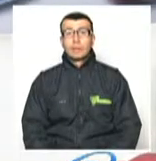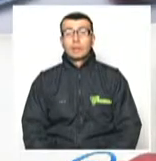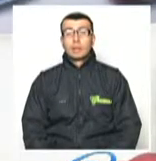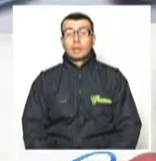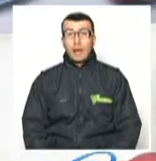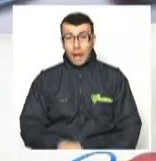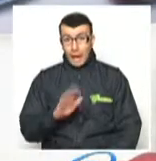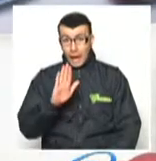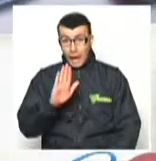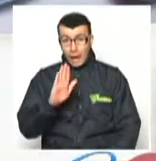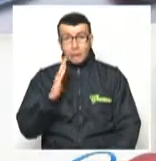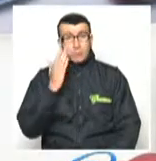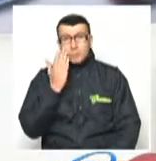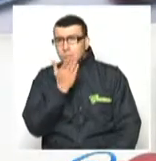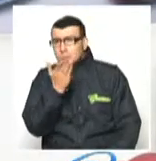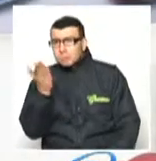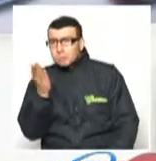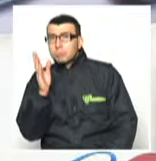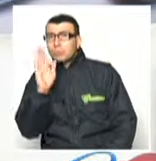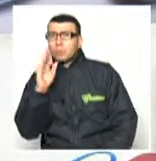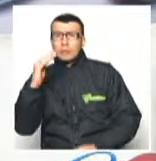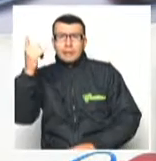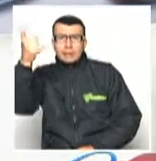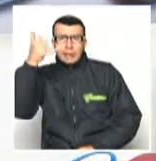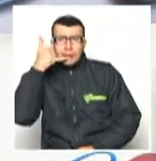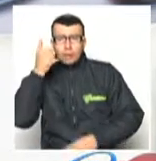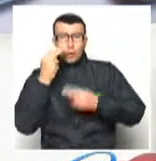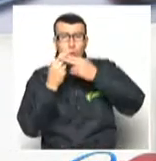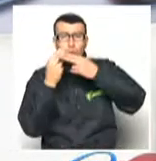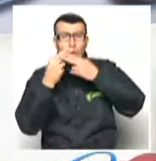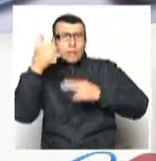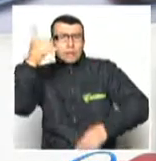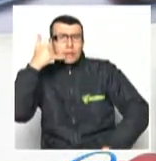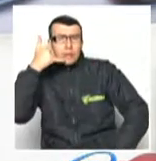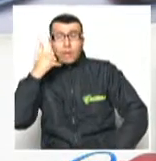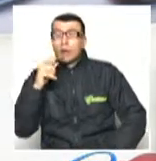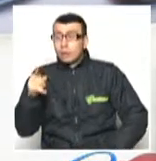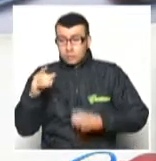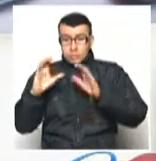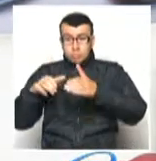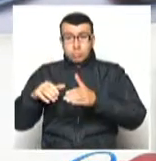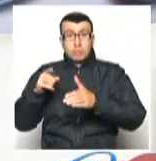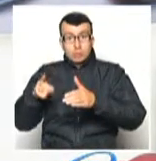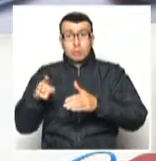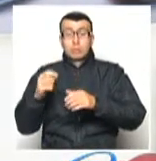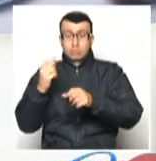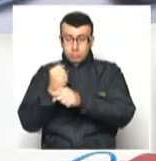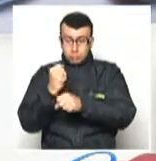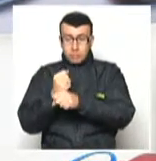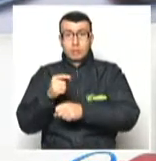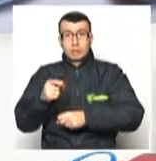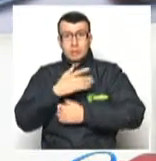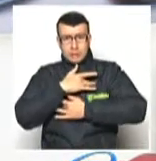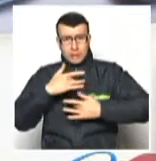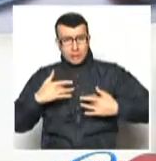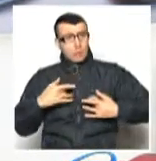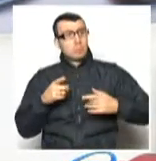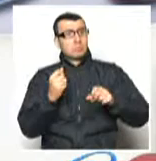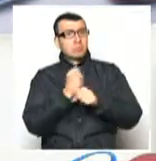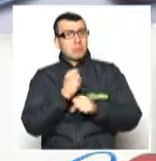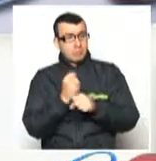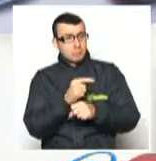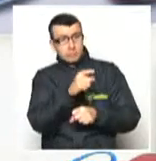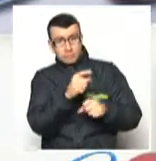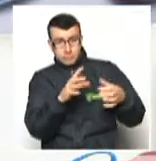Va a aparecer en pantalla también un teléfono donde hay un grupo de profesionales de la salud, del equipo de trabajo del